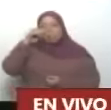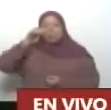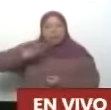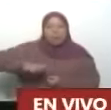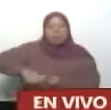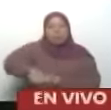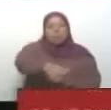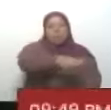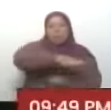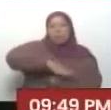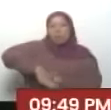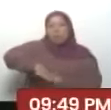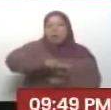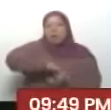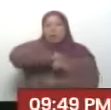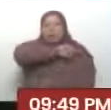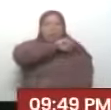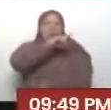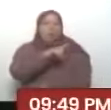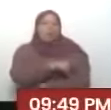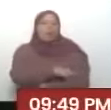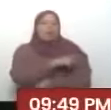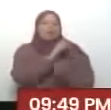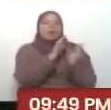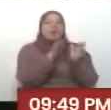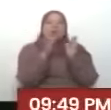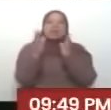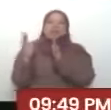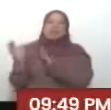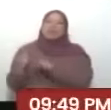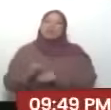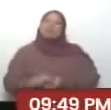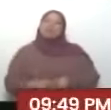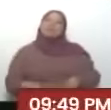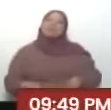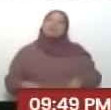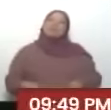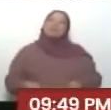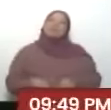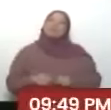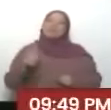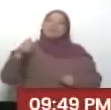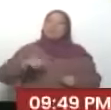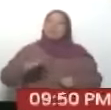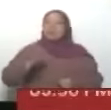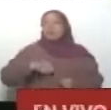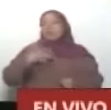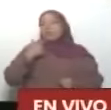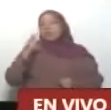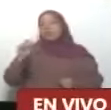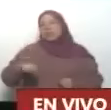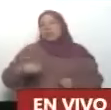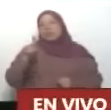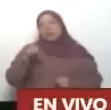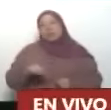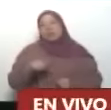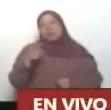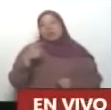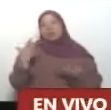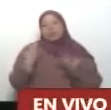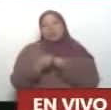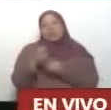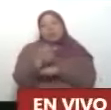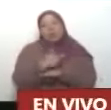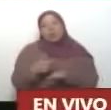un pueblo así, empoderado, organizado. Y además puedo decir, como ustedes